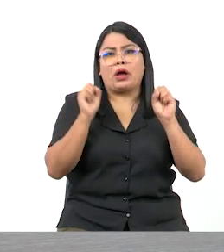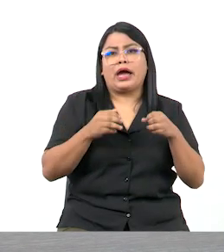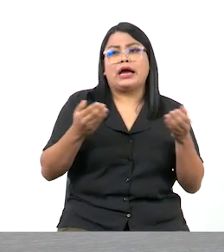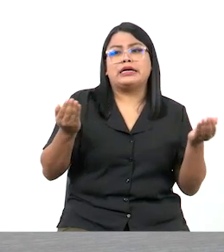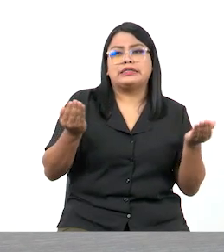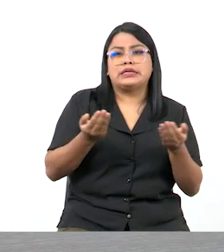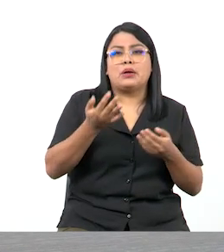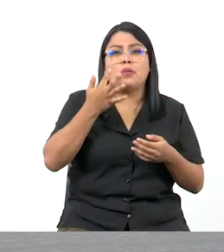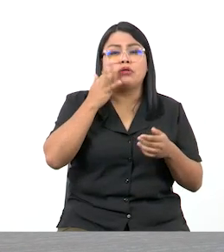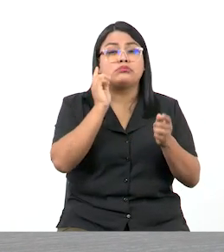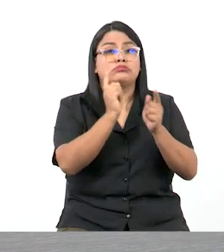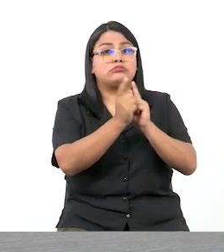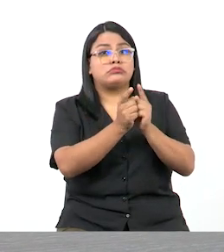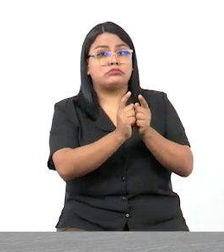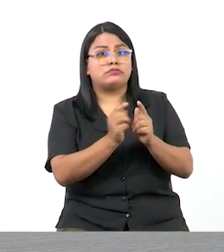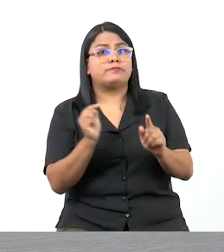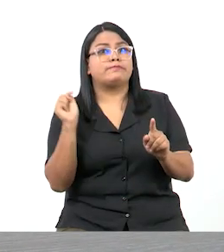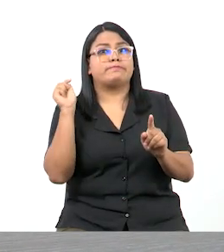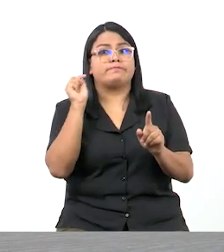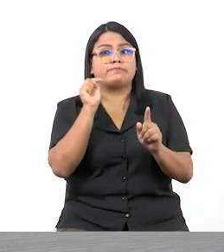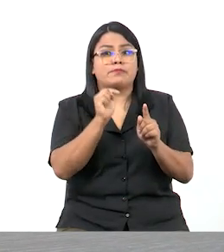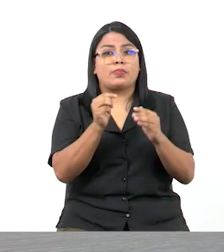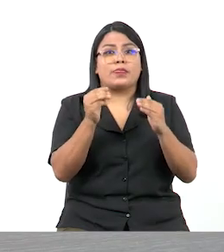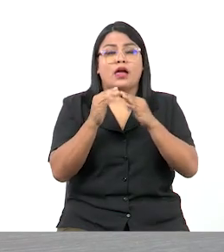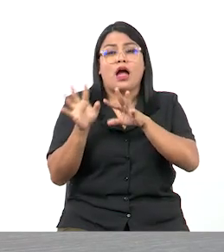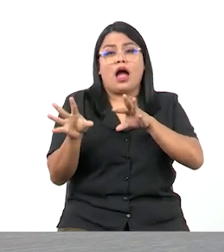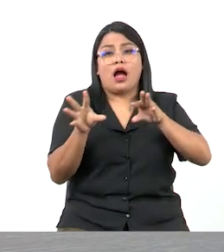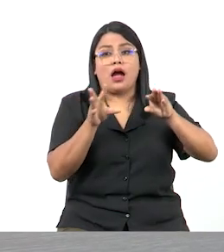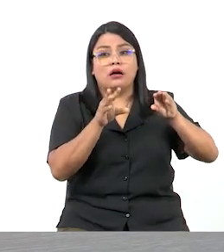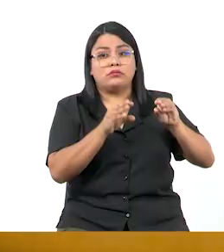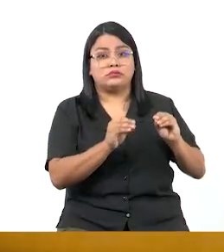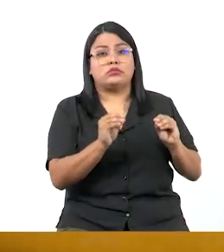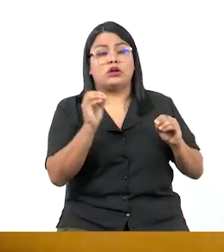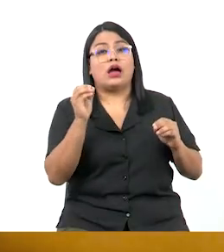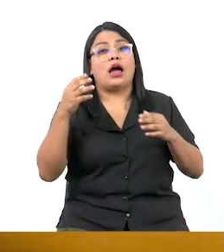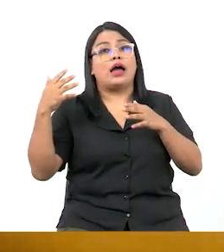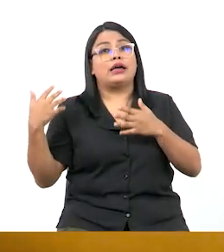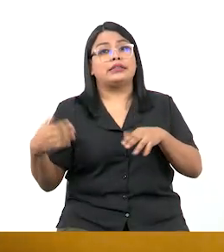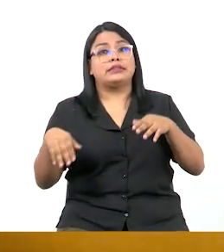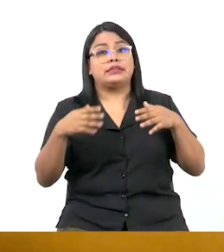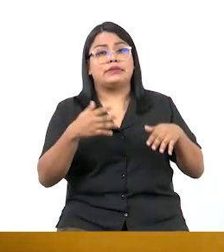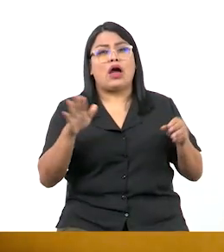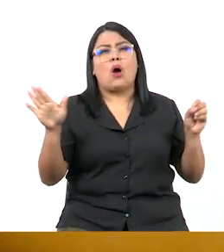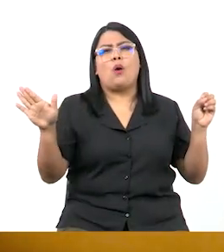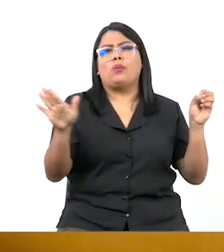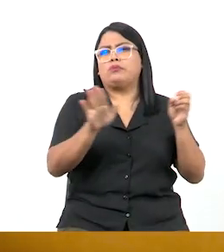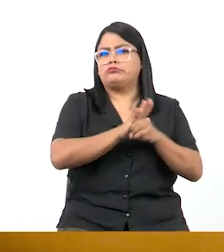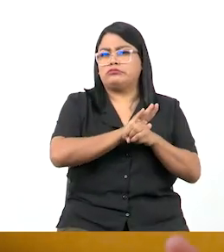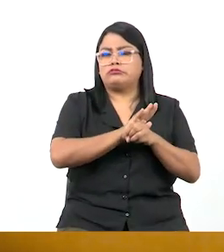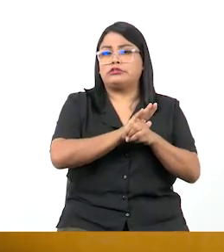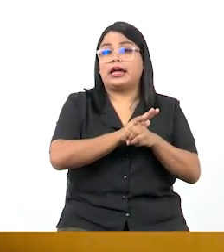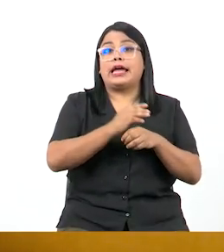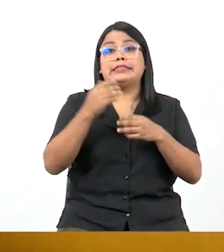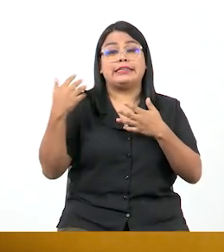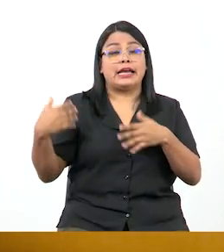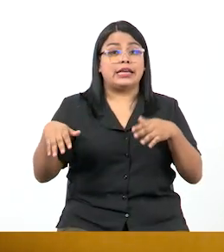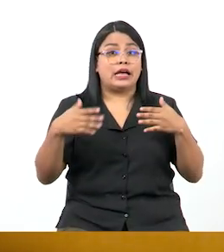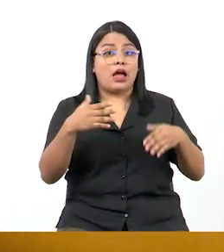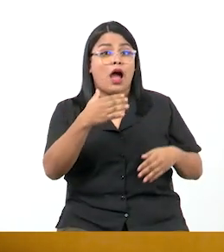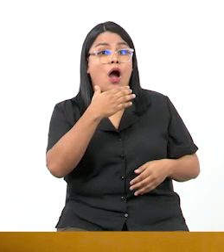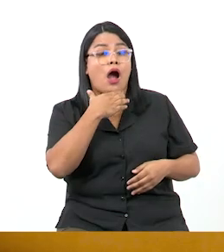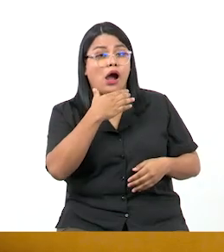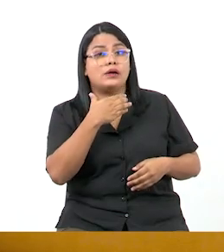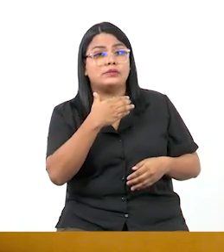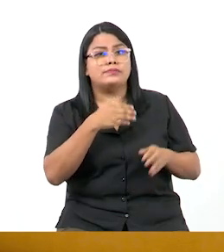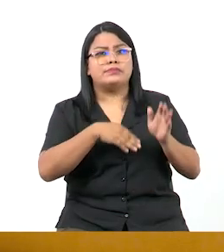de la construcción, puede hacer esa relación directa y aplicarlo a una actividad compleja.